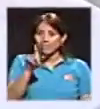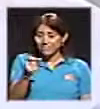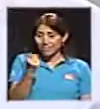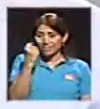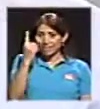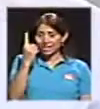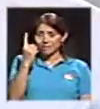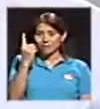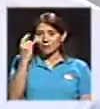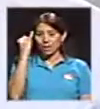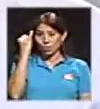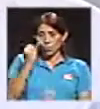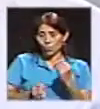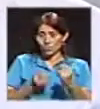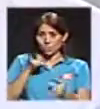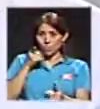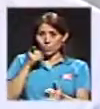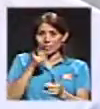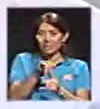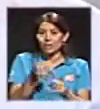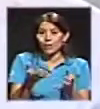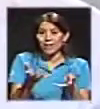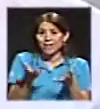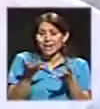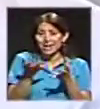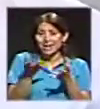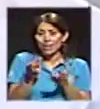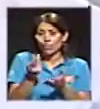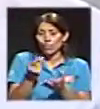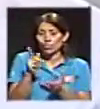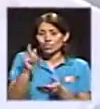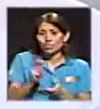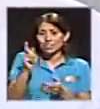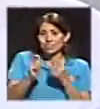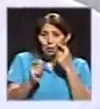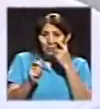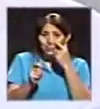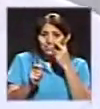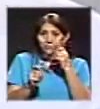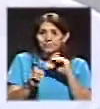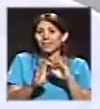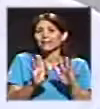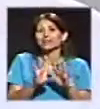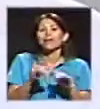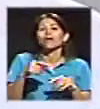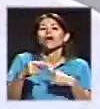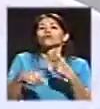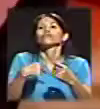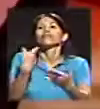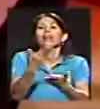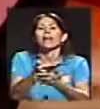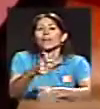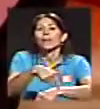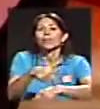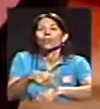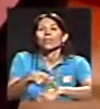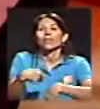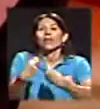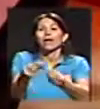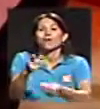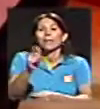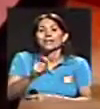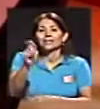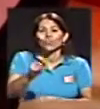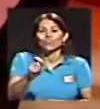objetivo último y primero que pretende los fondos de pensiones es otorgar una pensión. Entonces eso tiene que prevalecer sobre todas las otras cosas. O sea, no podemos